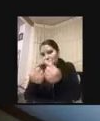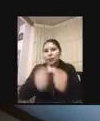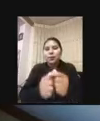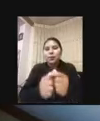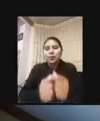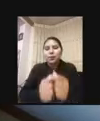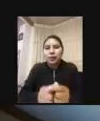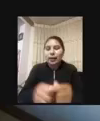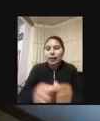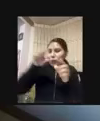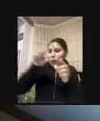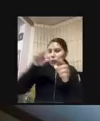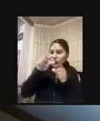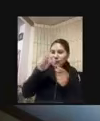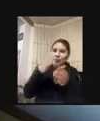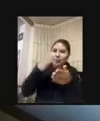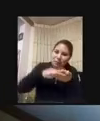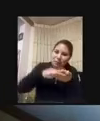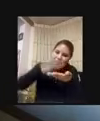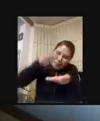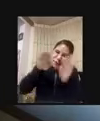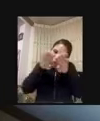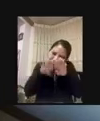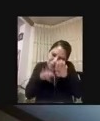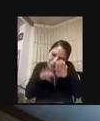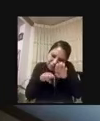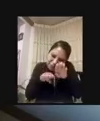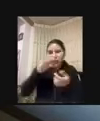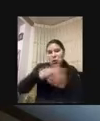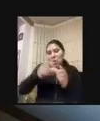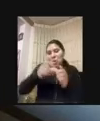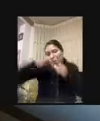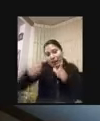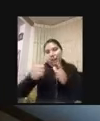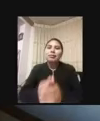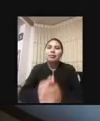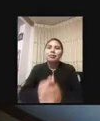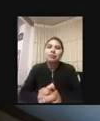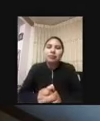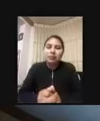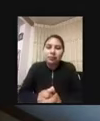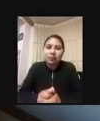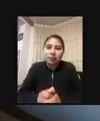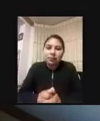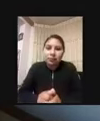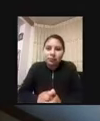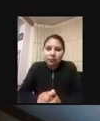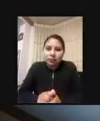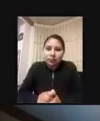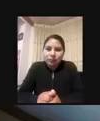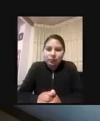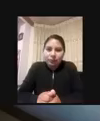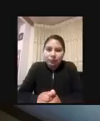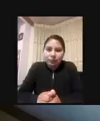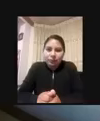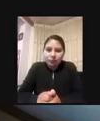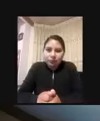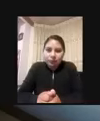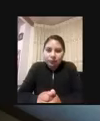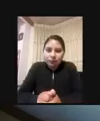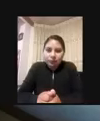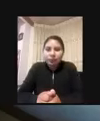¿no? Entonces, bueno, de esa manera se va aprendiendo. Y esto es etapa por etapa, ¿no?